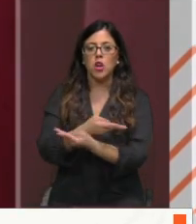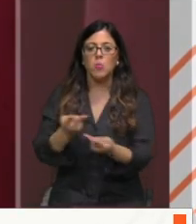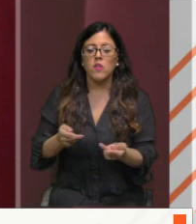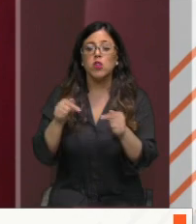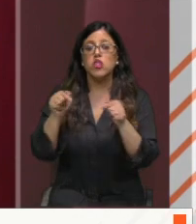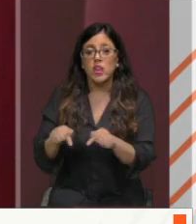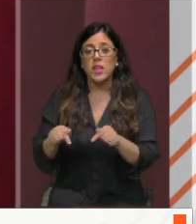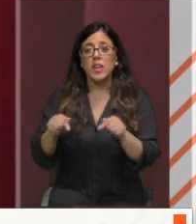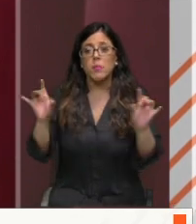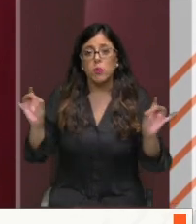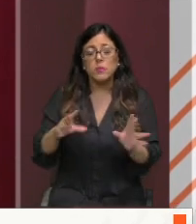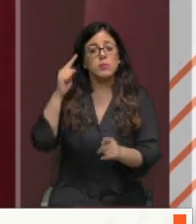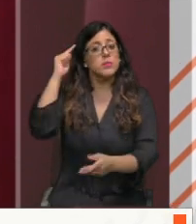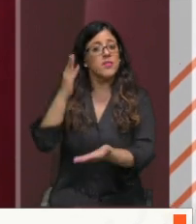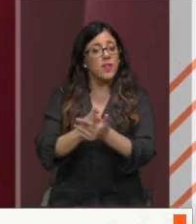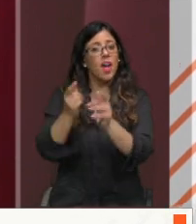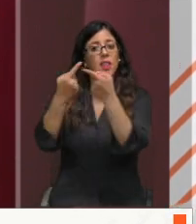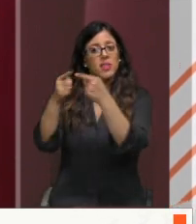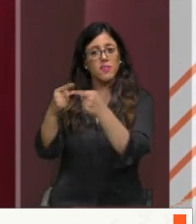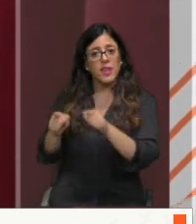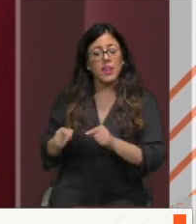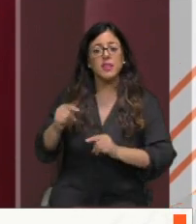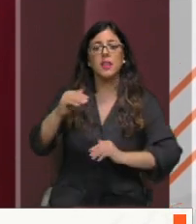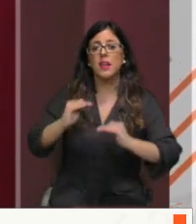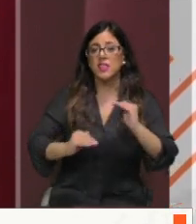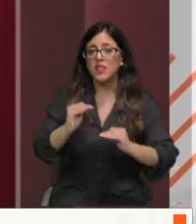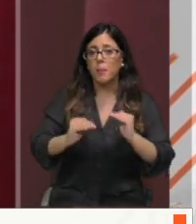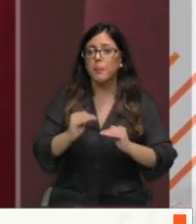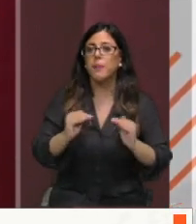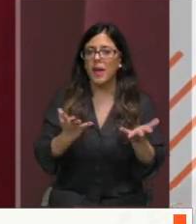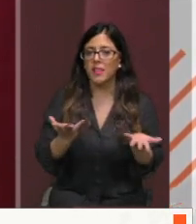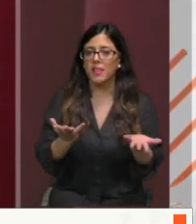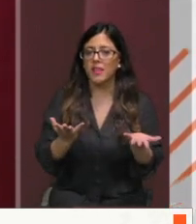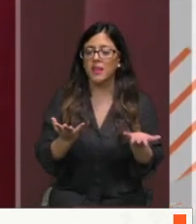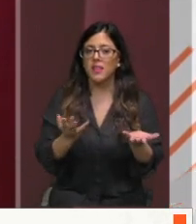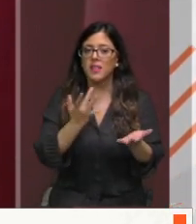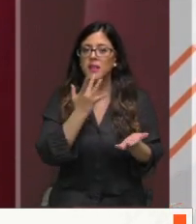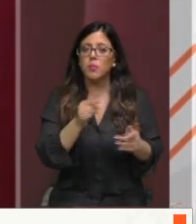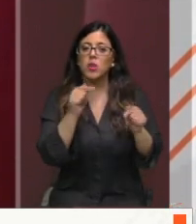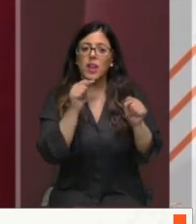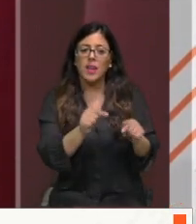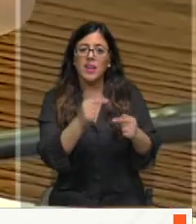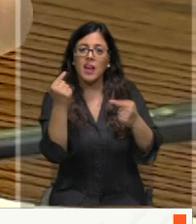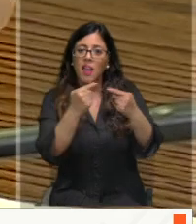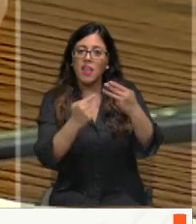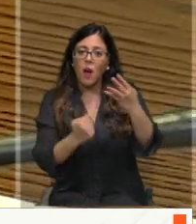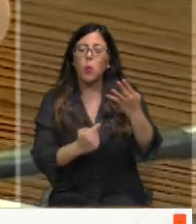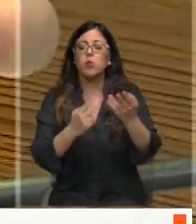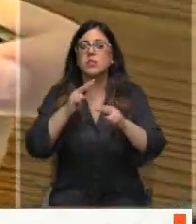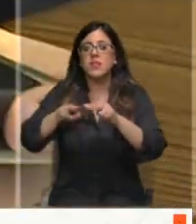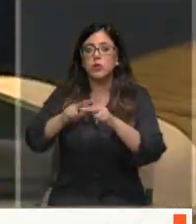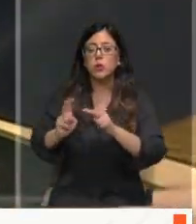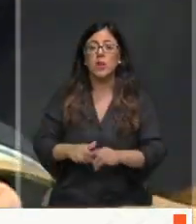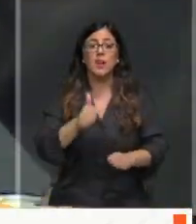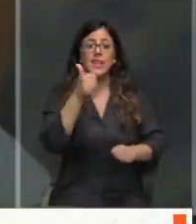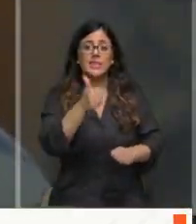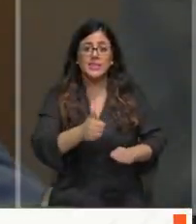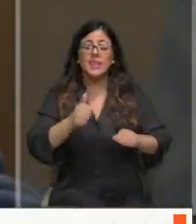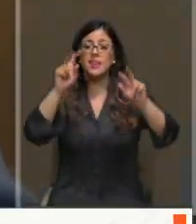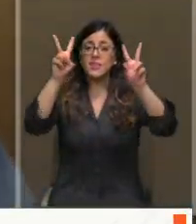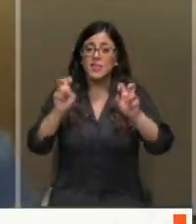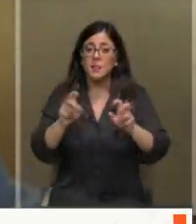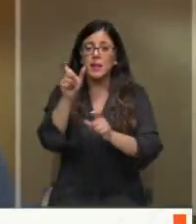posibilidad de que haya decisiones diversas según cada tipo de caso, ya que cada uno se resuelve en su mérito. En al menos 6 casos de